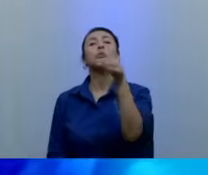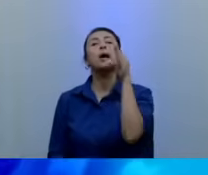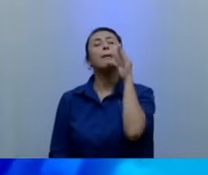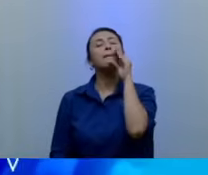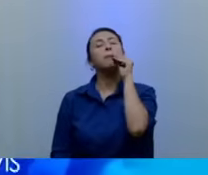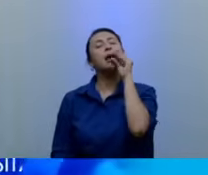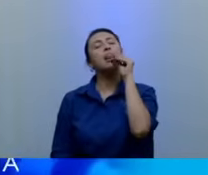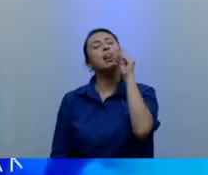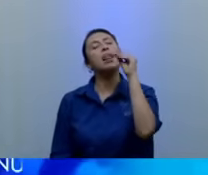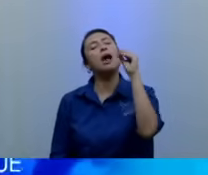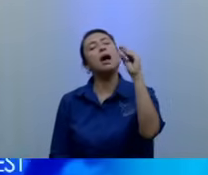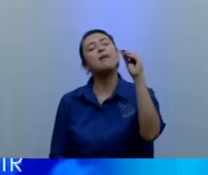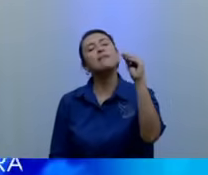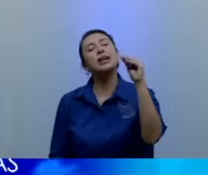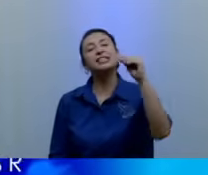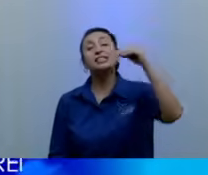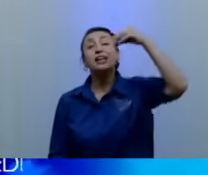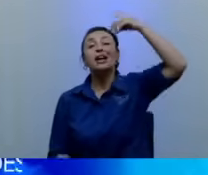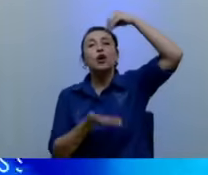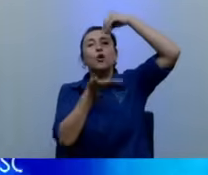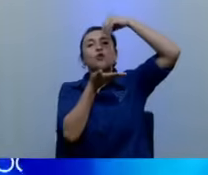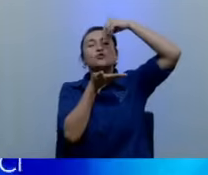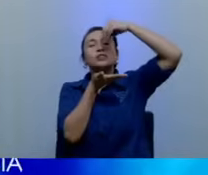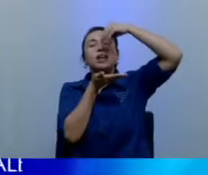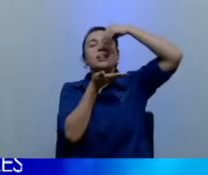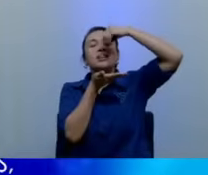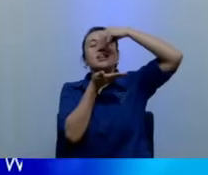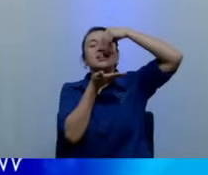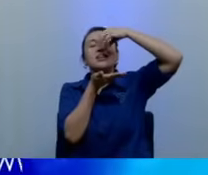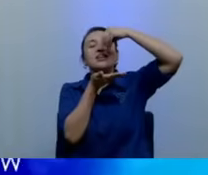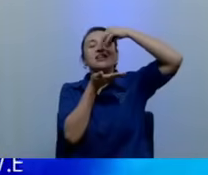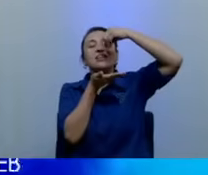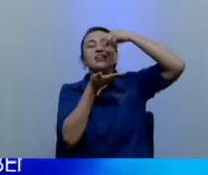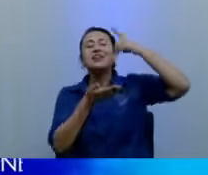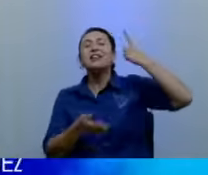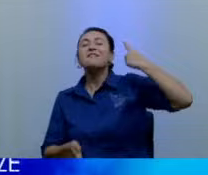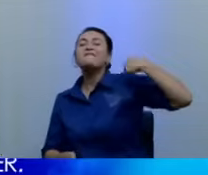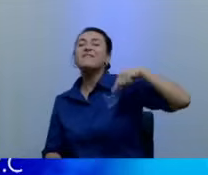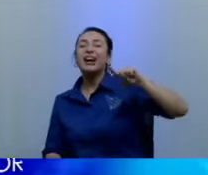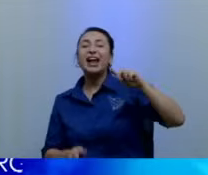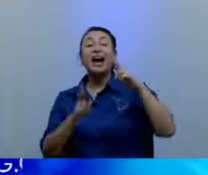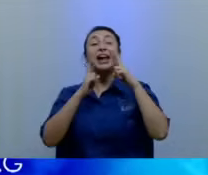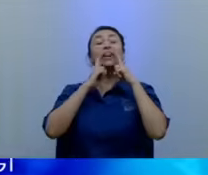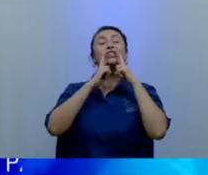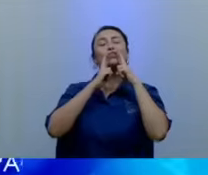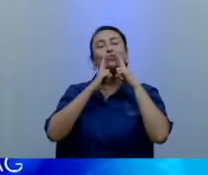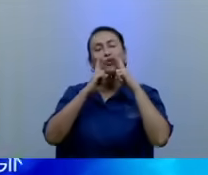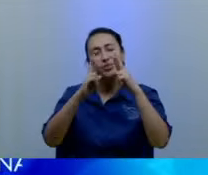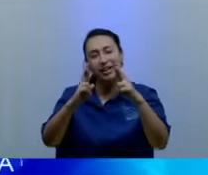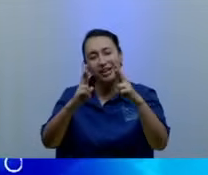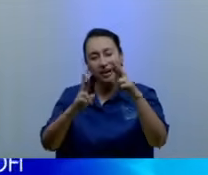Por eso que yo le llamo siempre el termómetro del amor